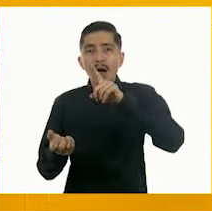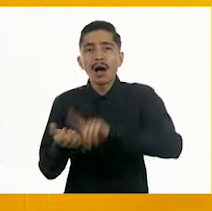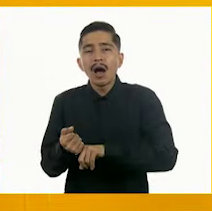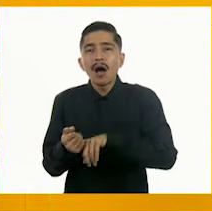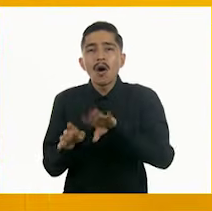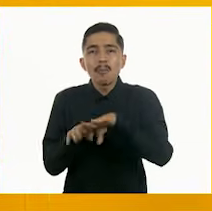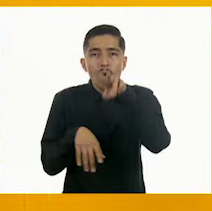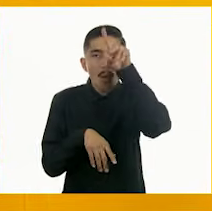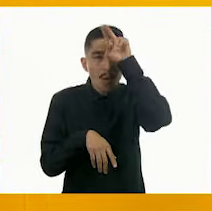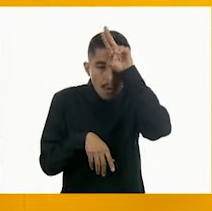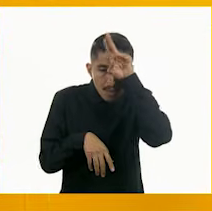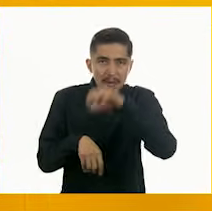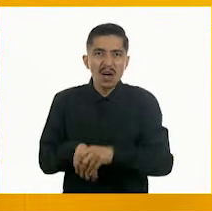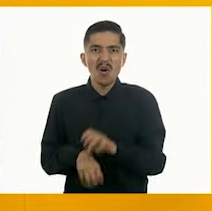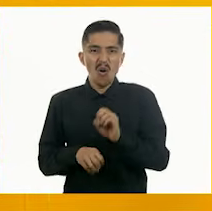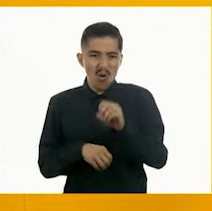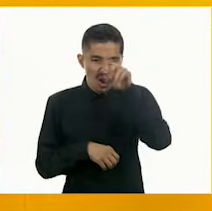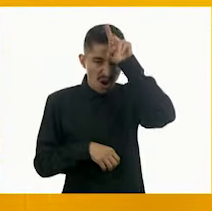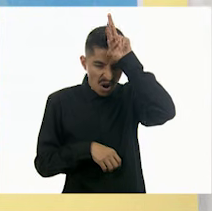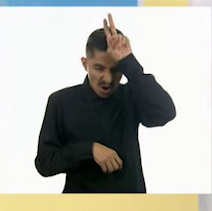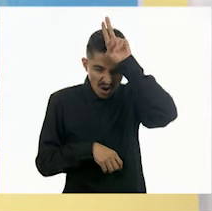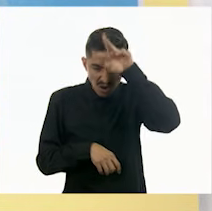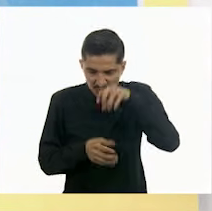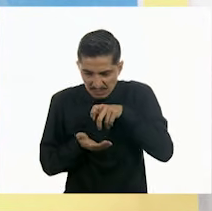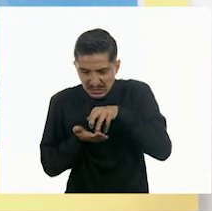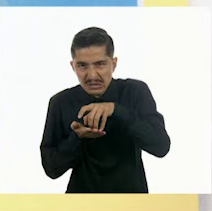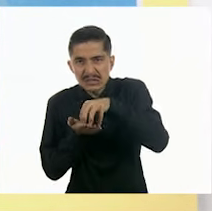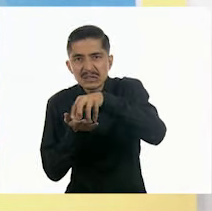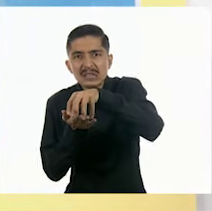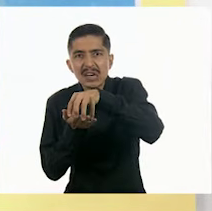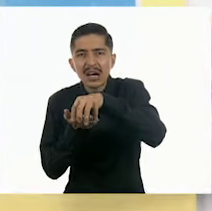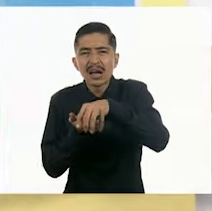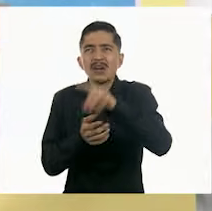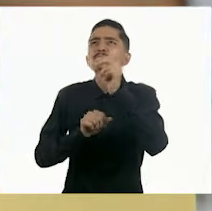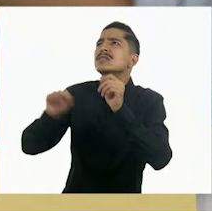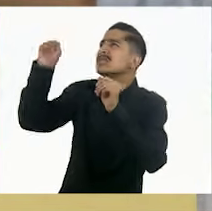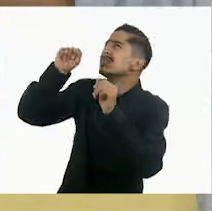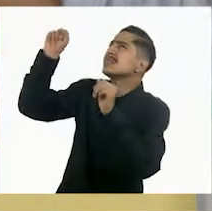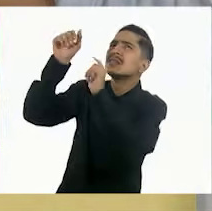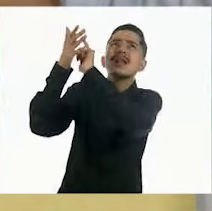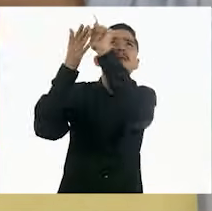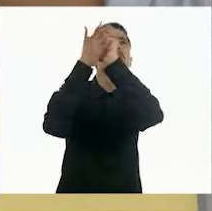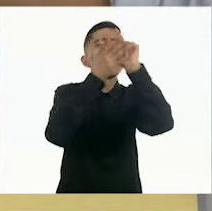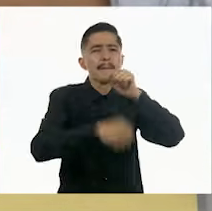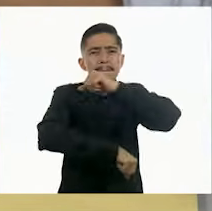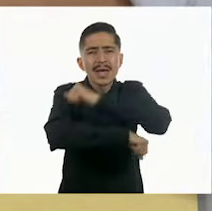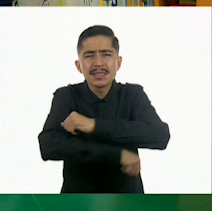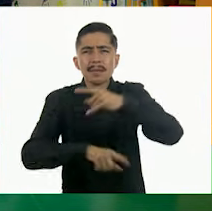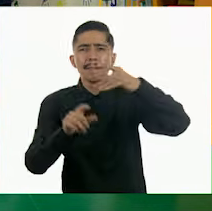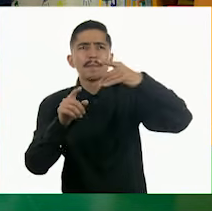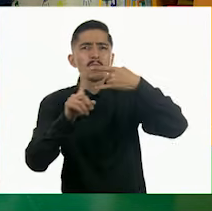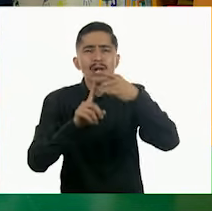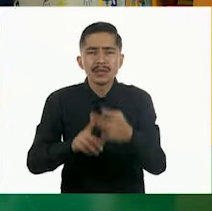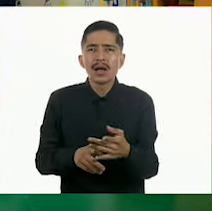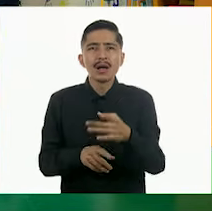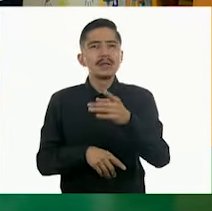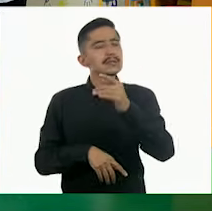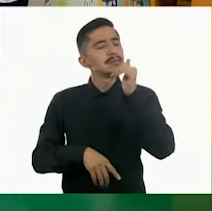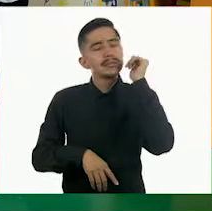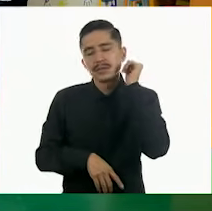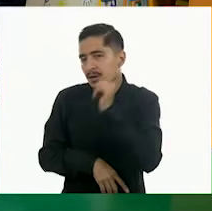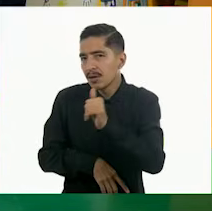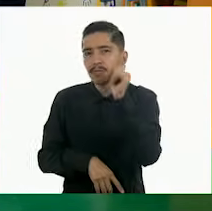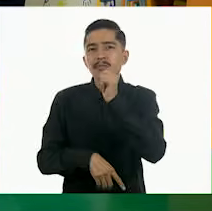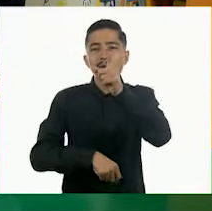hormigas, cucarachas. Hay que limpiar también paredes, techos y ventanas. Ventila diariamente la vivienda.